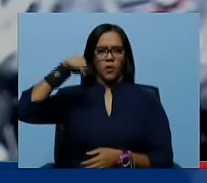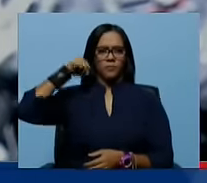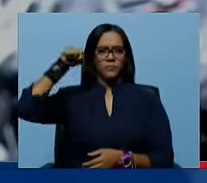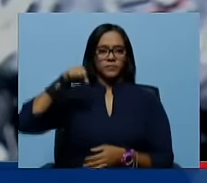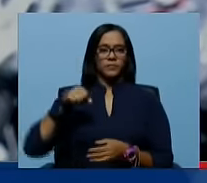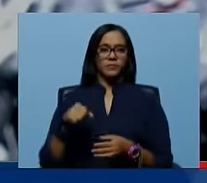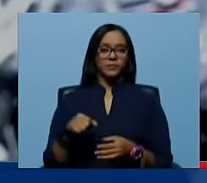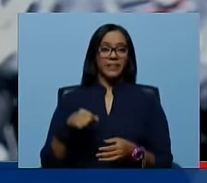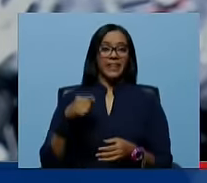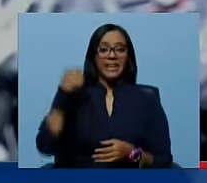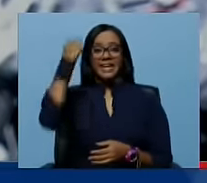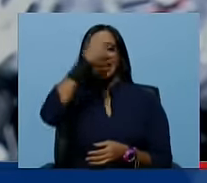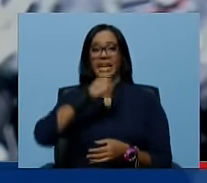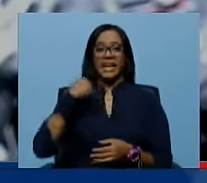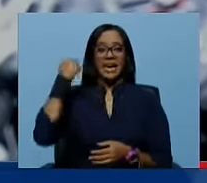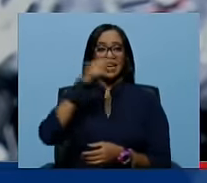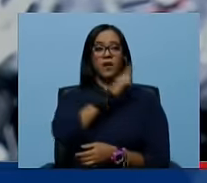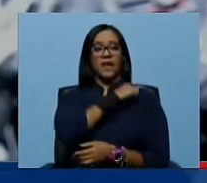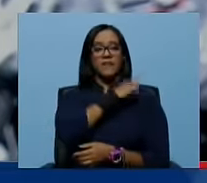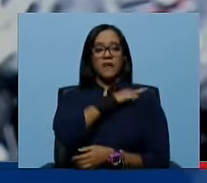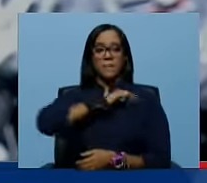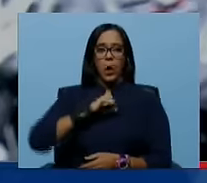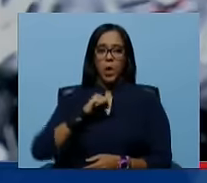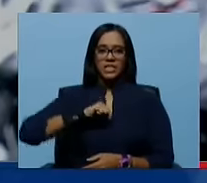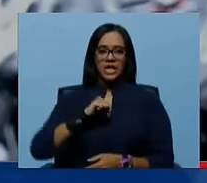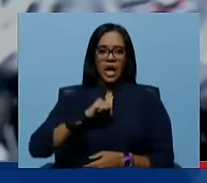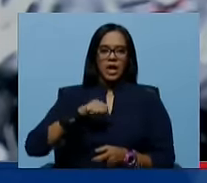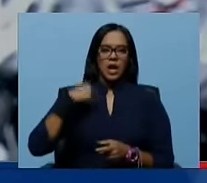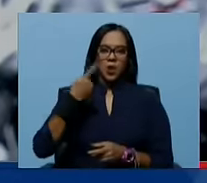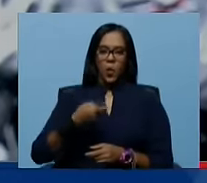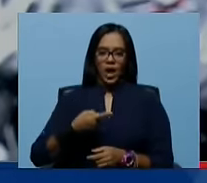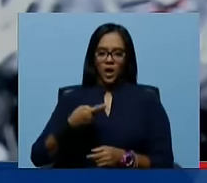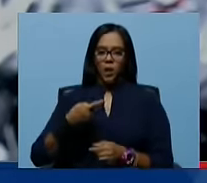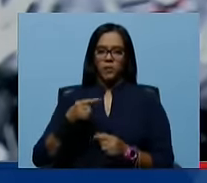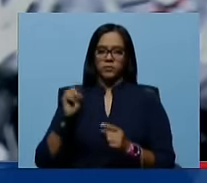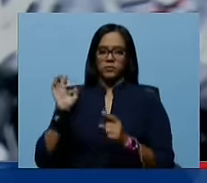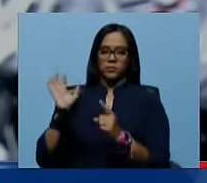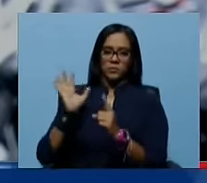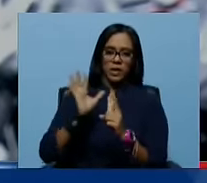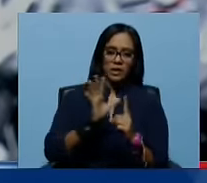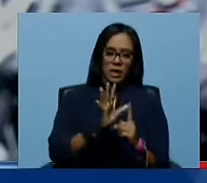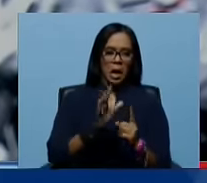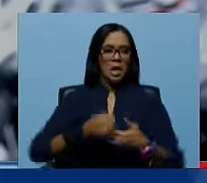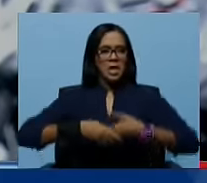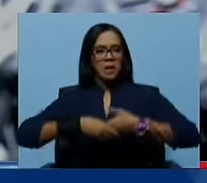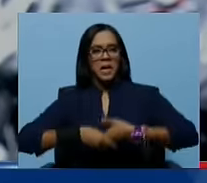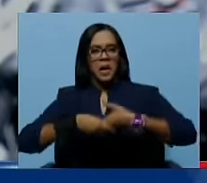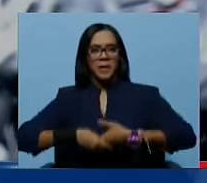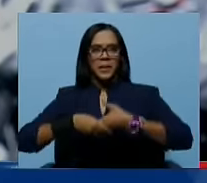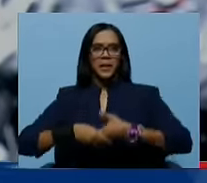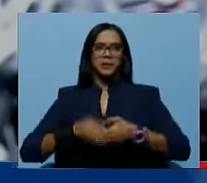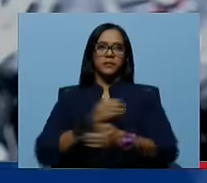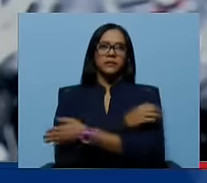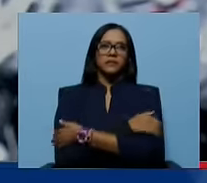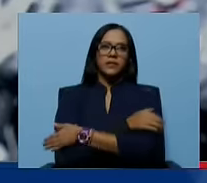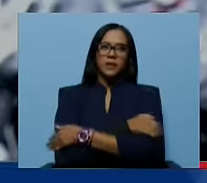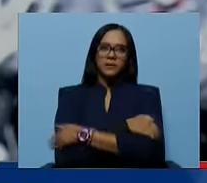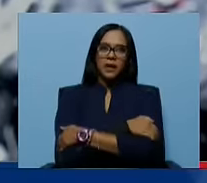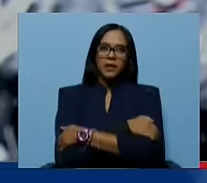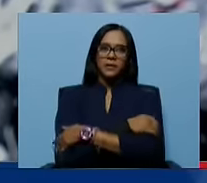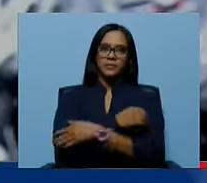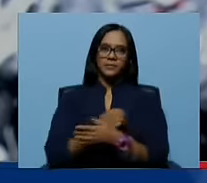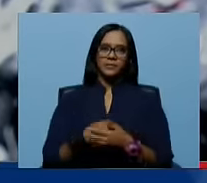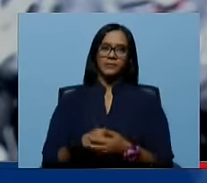Y la cara de los jefes policiales, luego se le acercaron, le daban la mano, lo abrazaban,